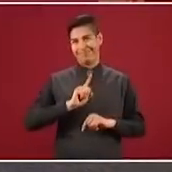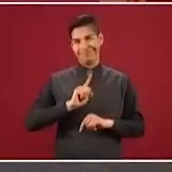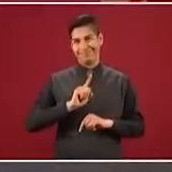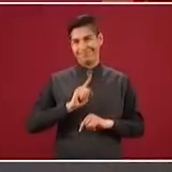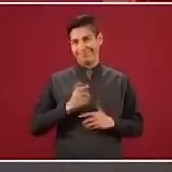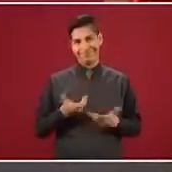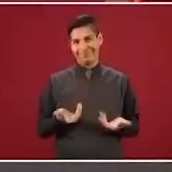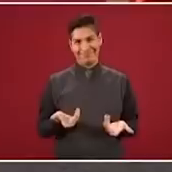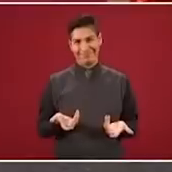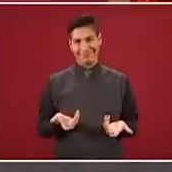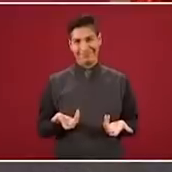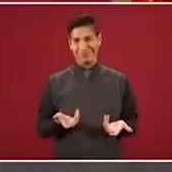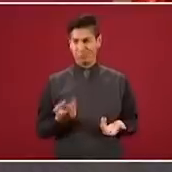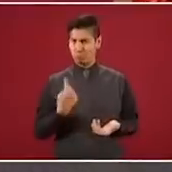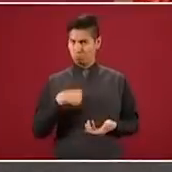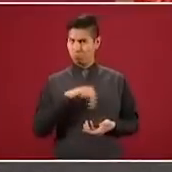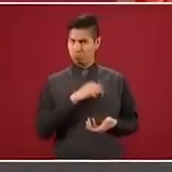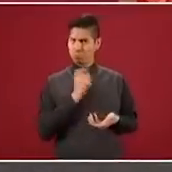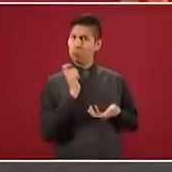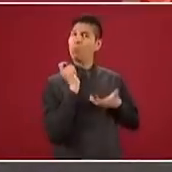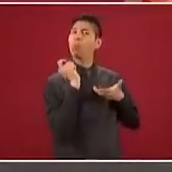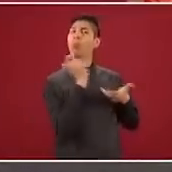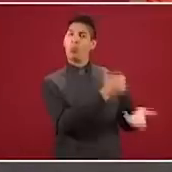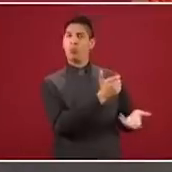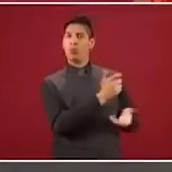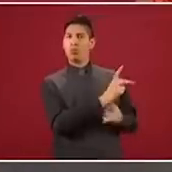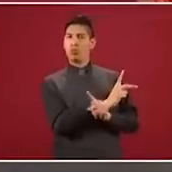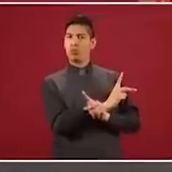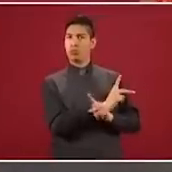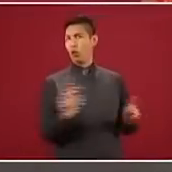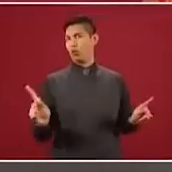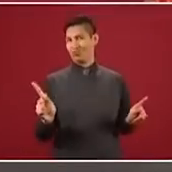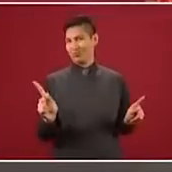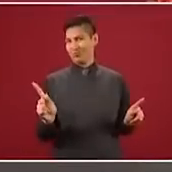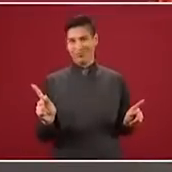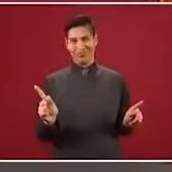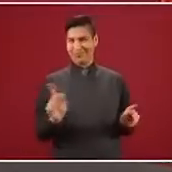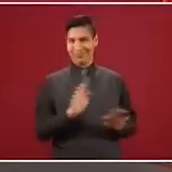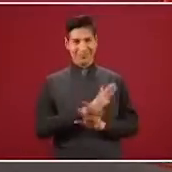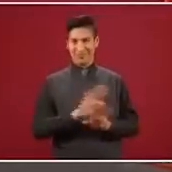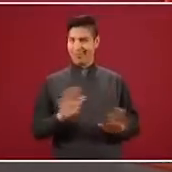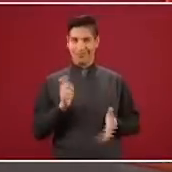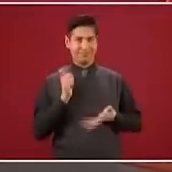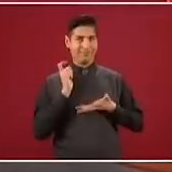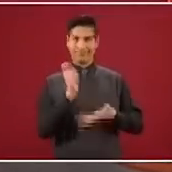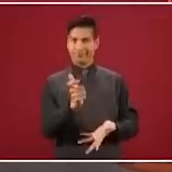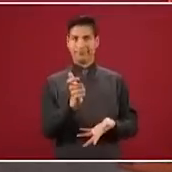No le debemos a nadie.